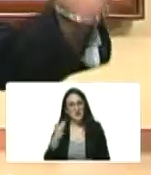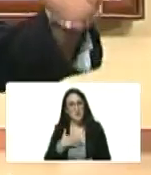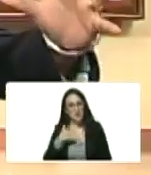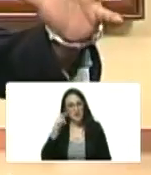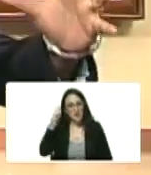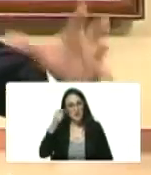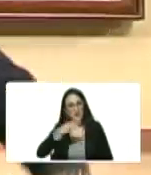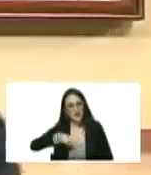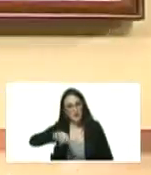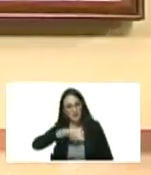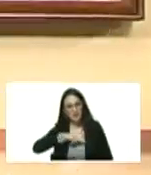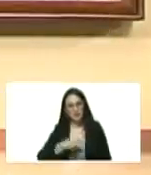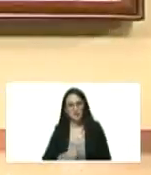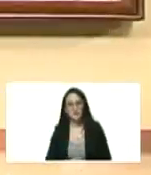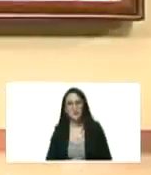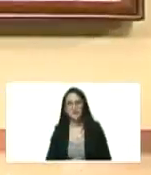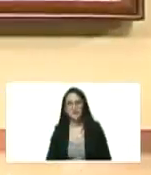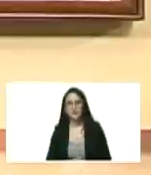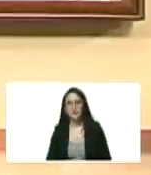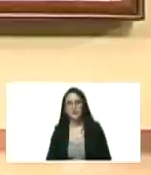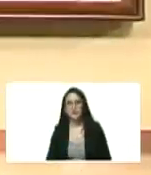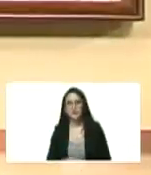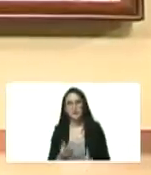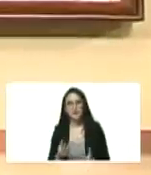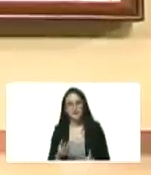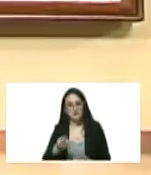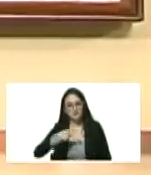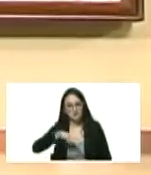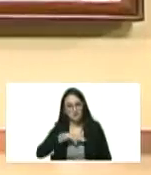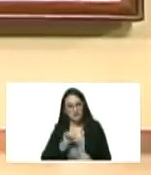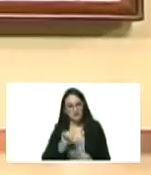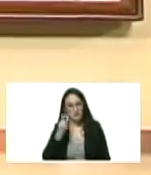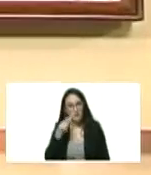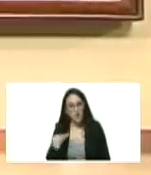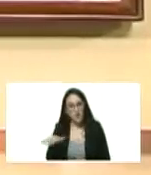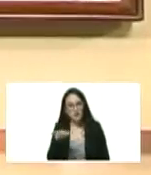recordar de nosotros como pueblo?